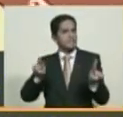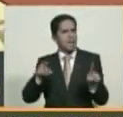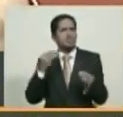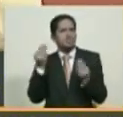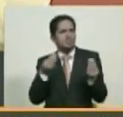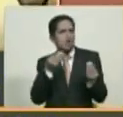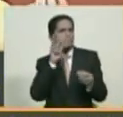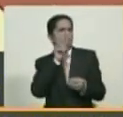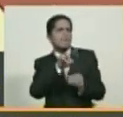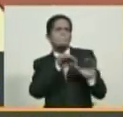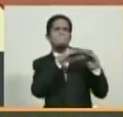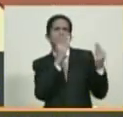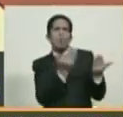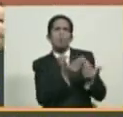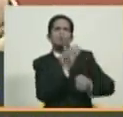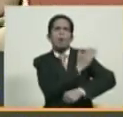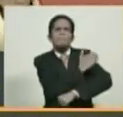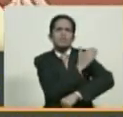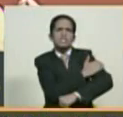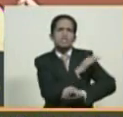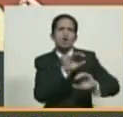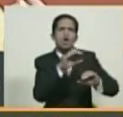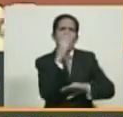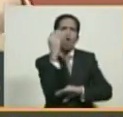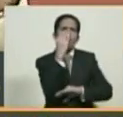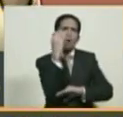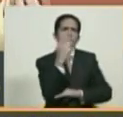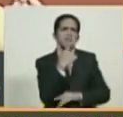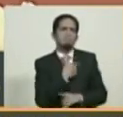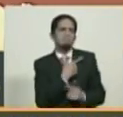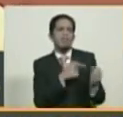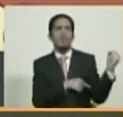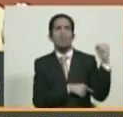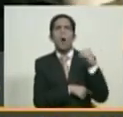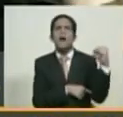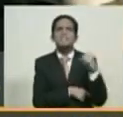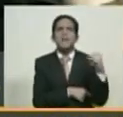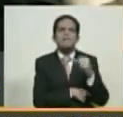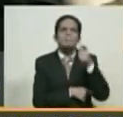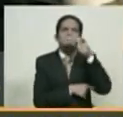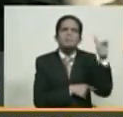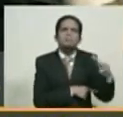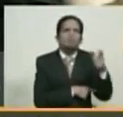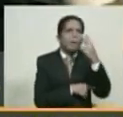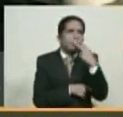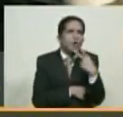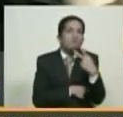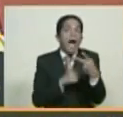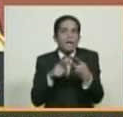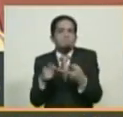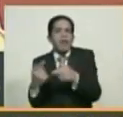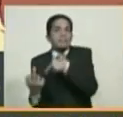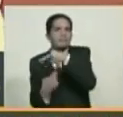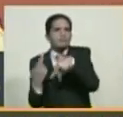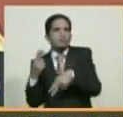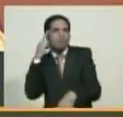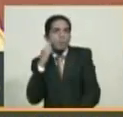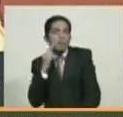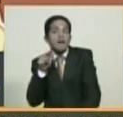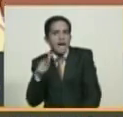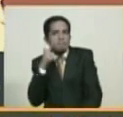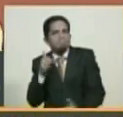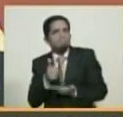mundo capitalista, la derecha colombiana, que no atiende a su migrante, que no atiende a sus pobres, y cómo lo aborda la revolución bolivariana